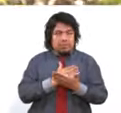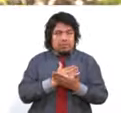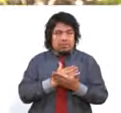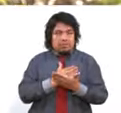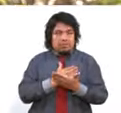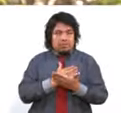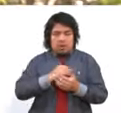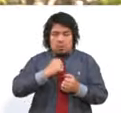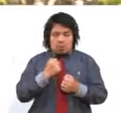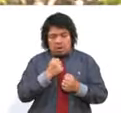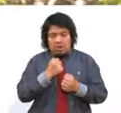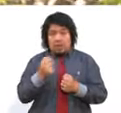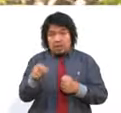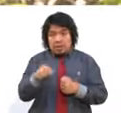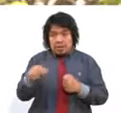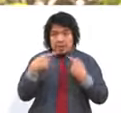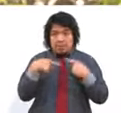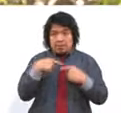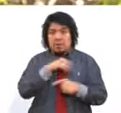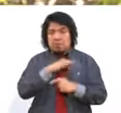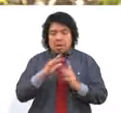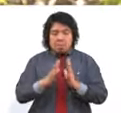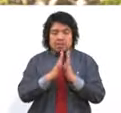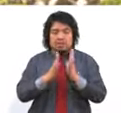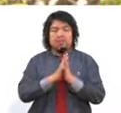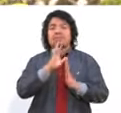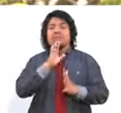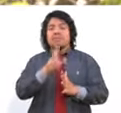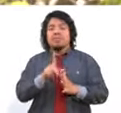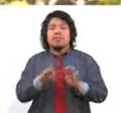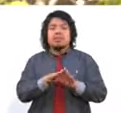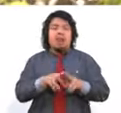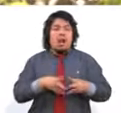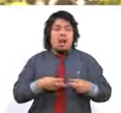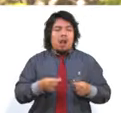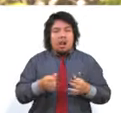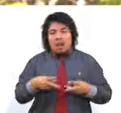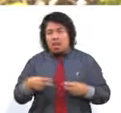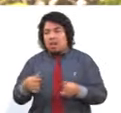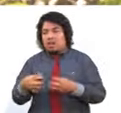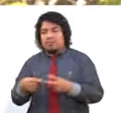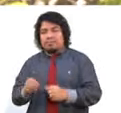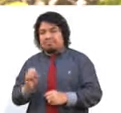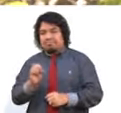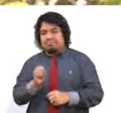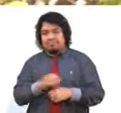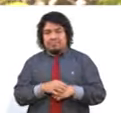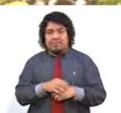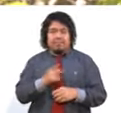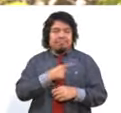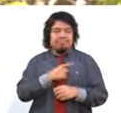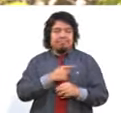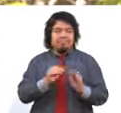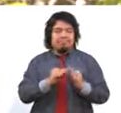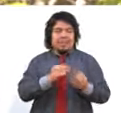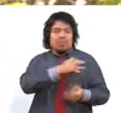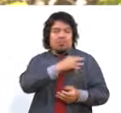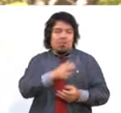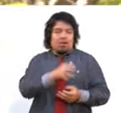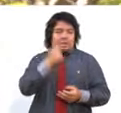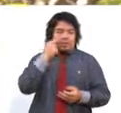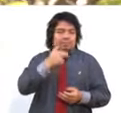mayor participación ciudadana sin tanto gasto al erario público. Esa es en general la manera